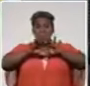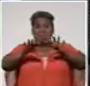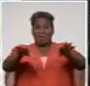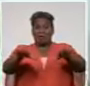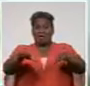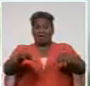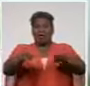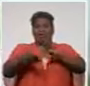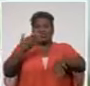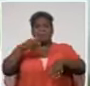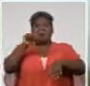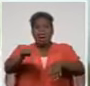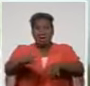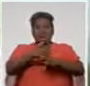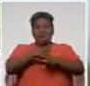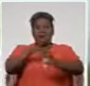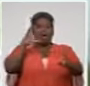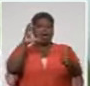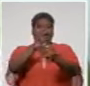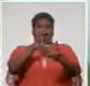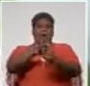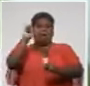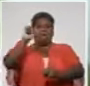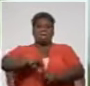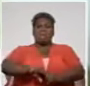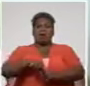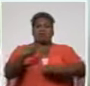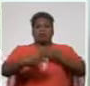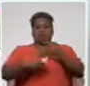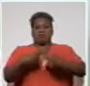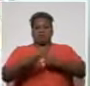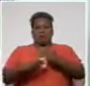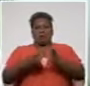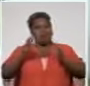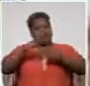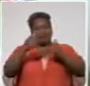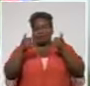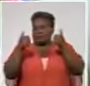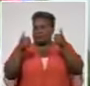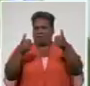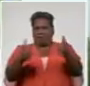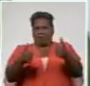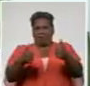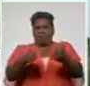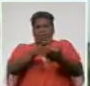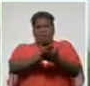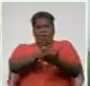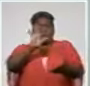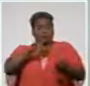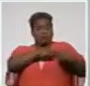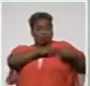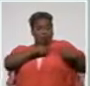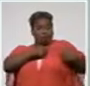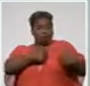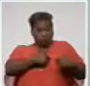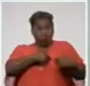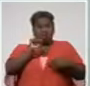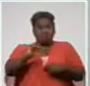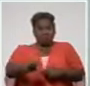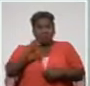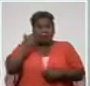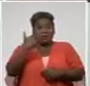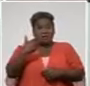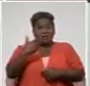lo mal hecho. Cuando se hace desde el corazón, cuando se hace desde la profesionalidad, desde el compromiso. Eso es lo que hace falta también, generar